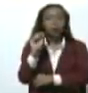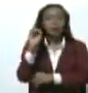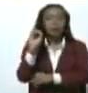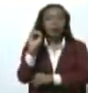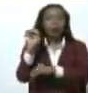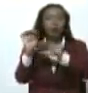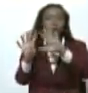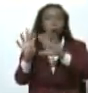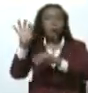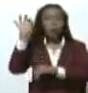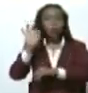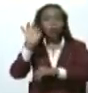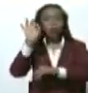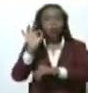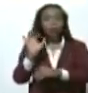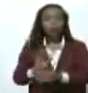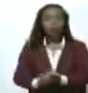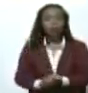20.09%.